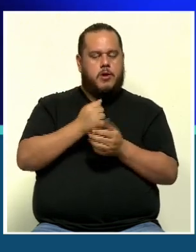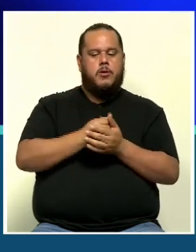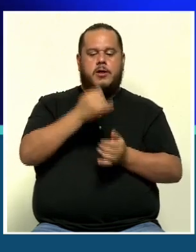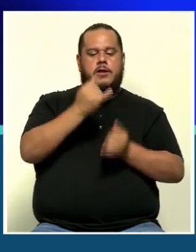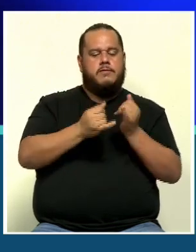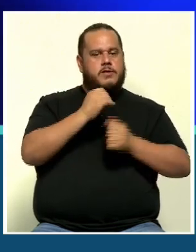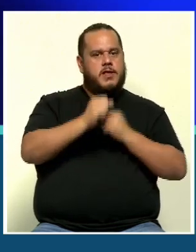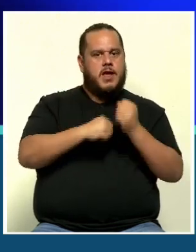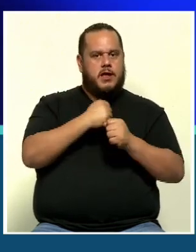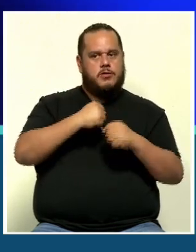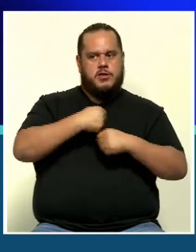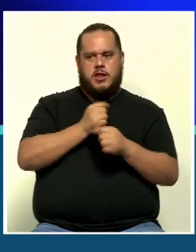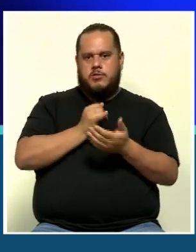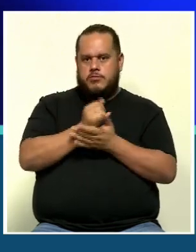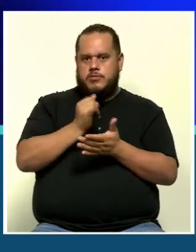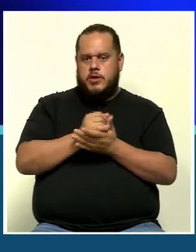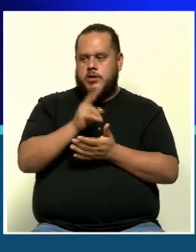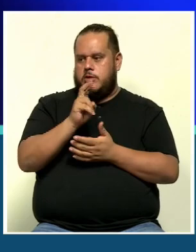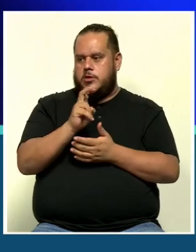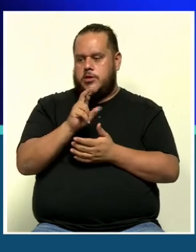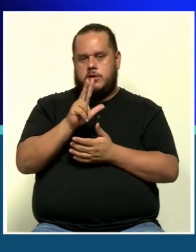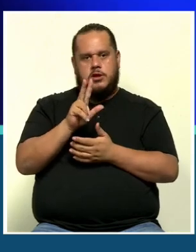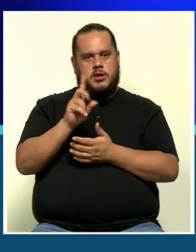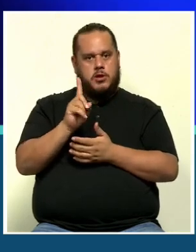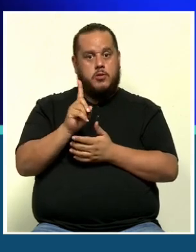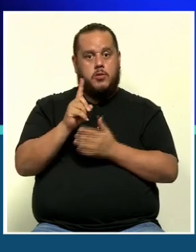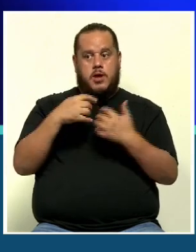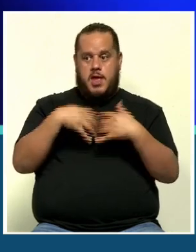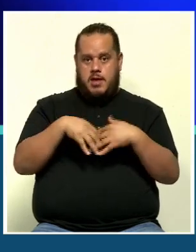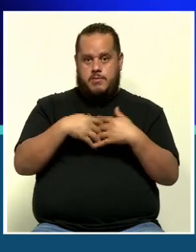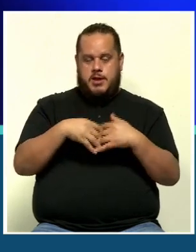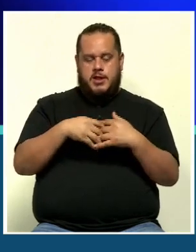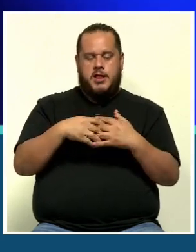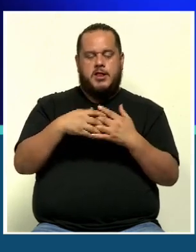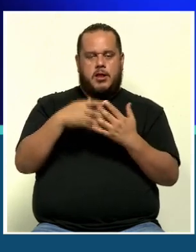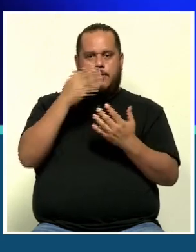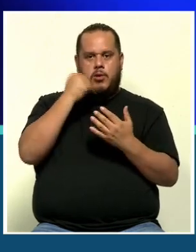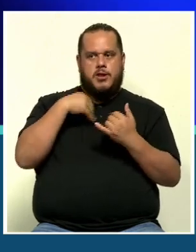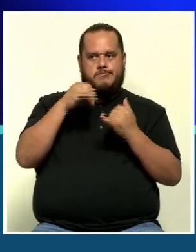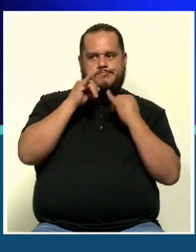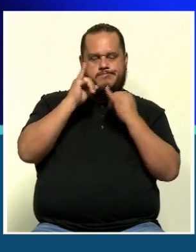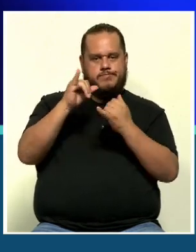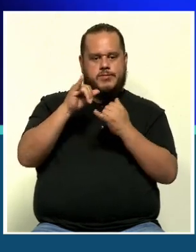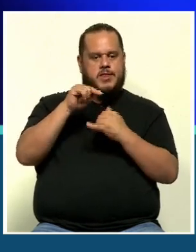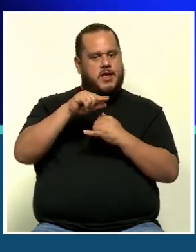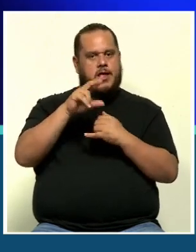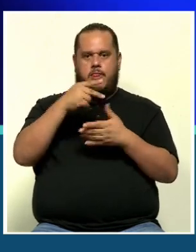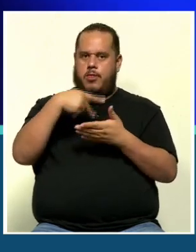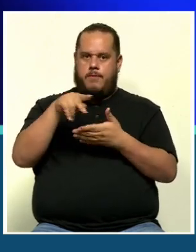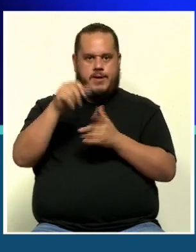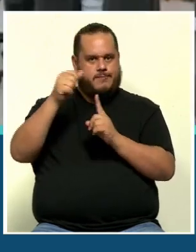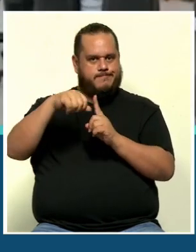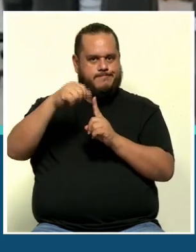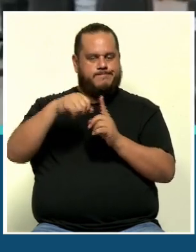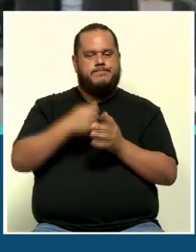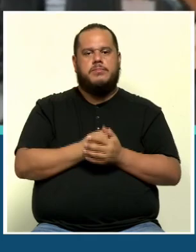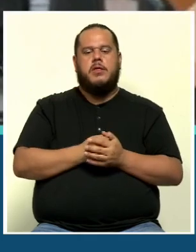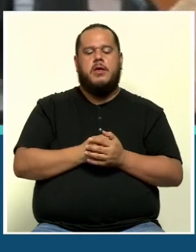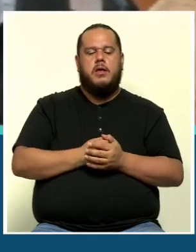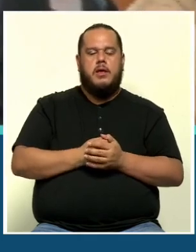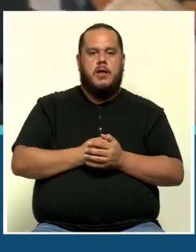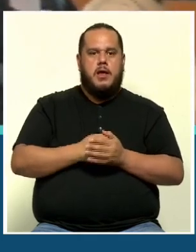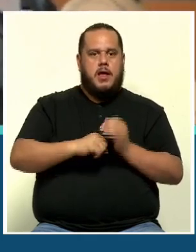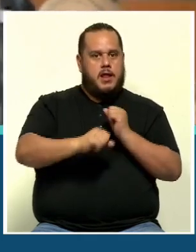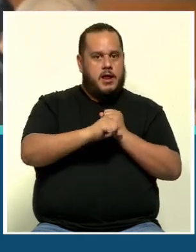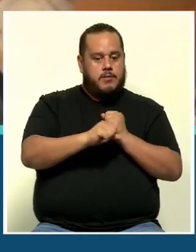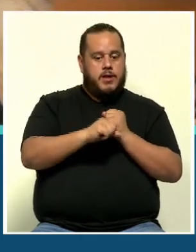año se realizó la inspección de 231 empresas ante las denuncias presentadas. La campaña del